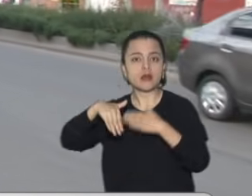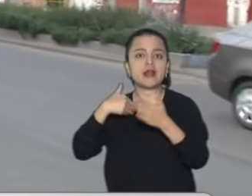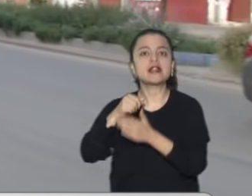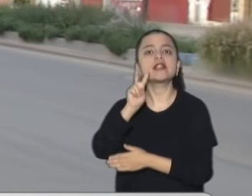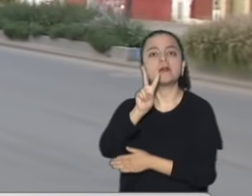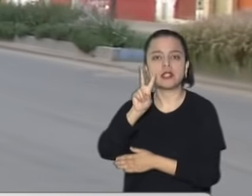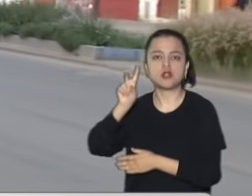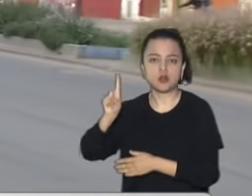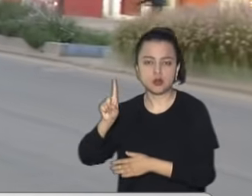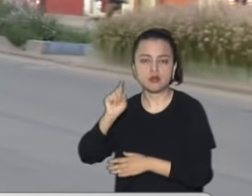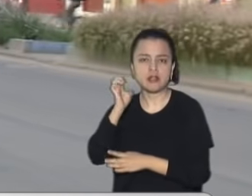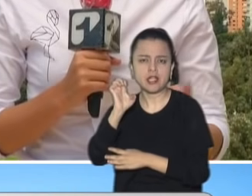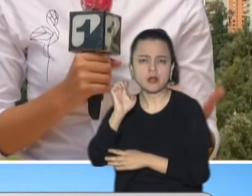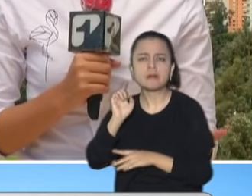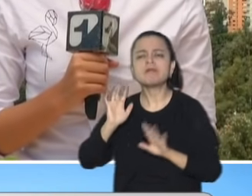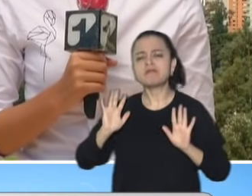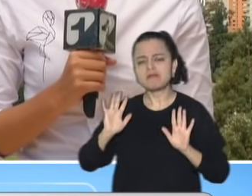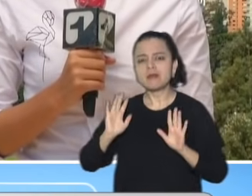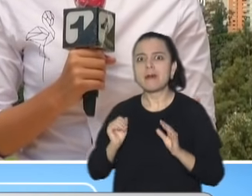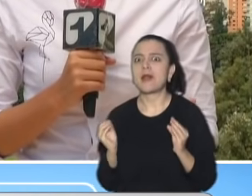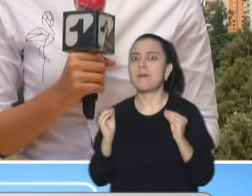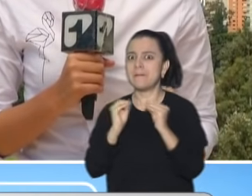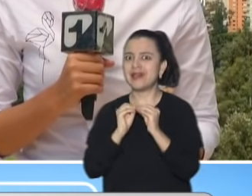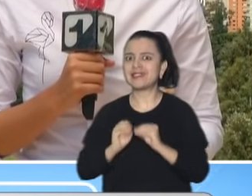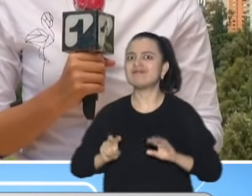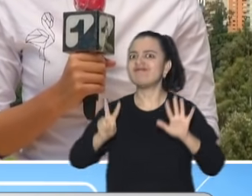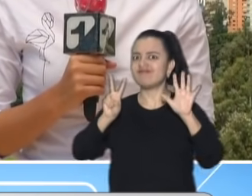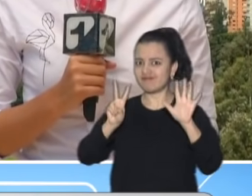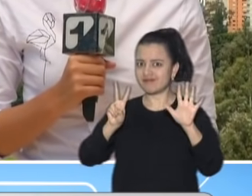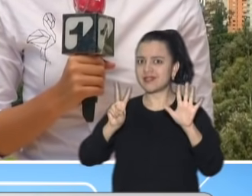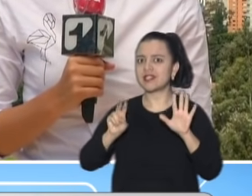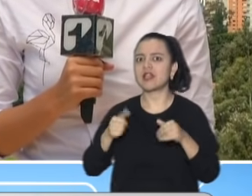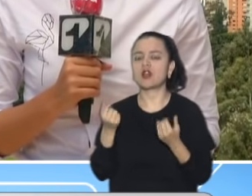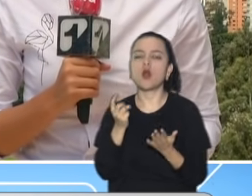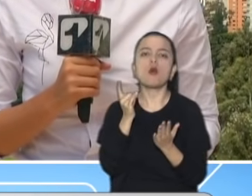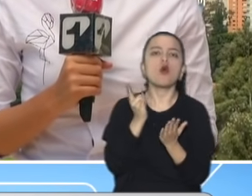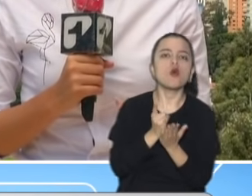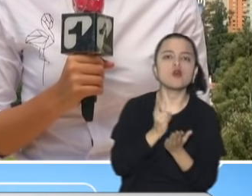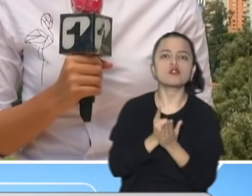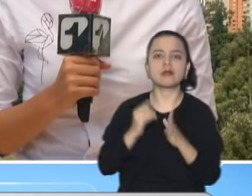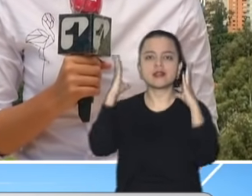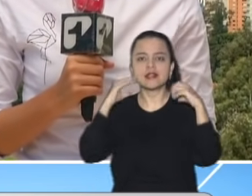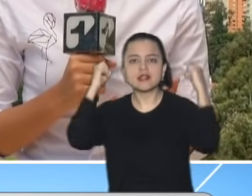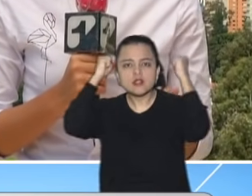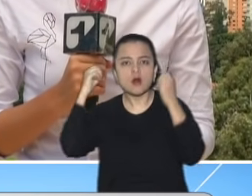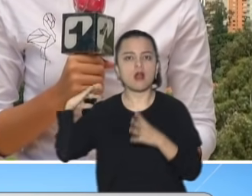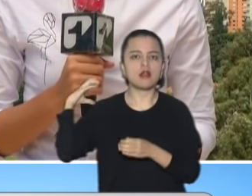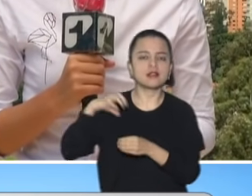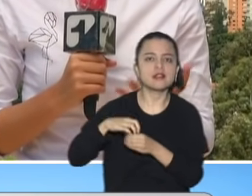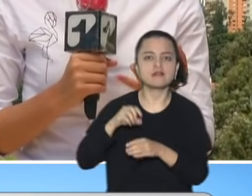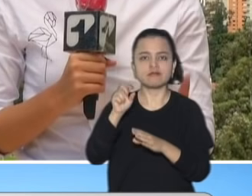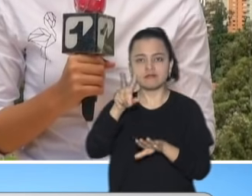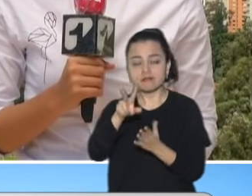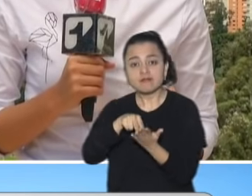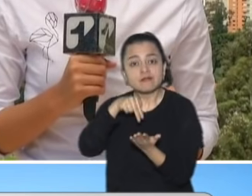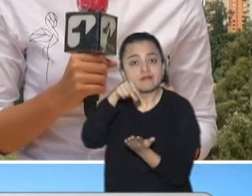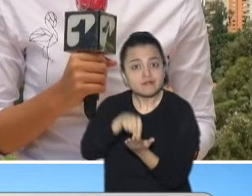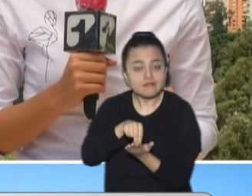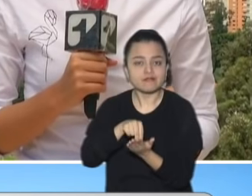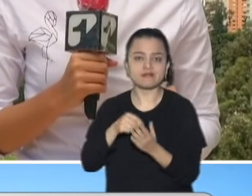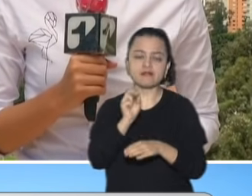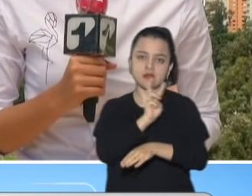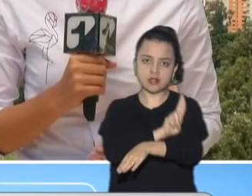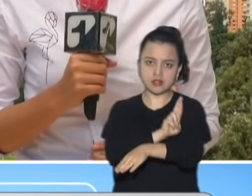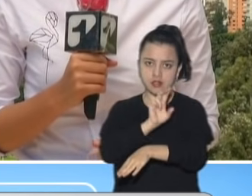de enero. Entre tanto, 7 localidades del sur, como lo son Usme, San Cristóbal, Ciudad Bolívar, Puente Aranda, Rafael,